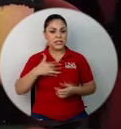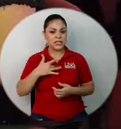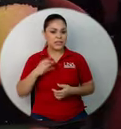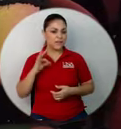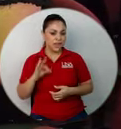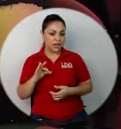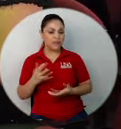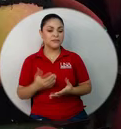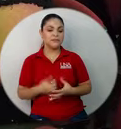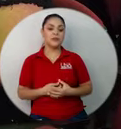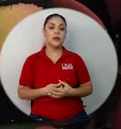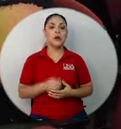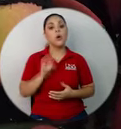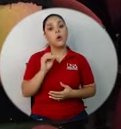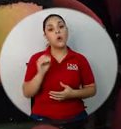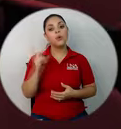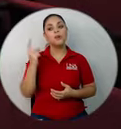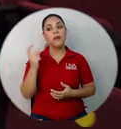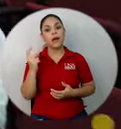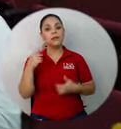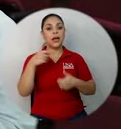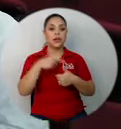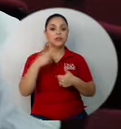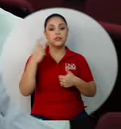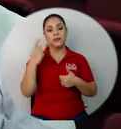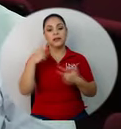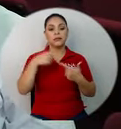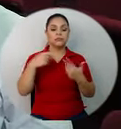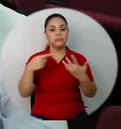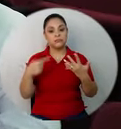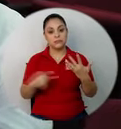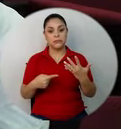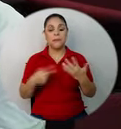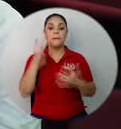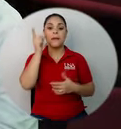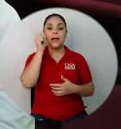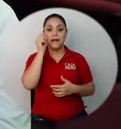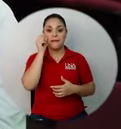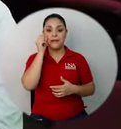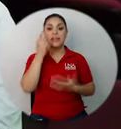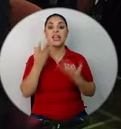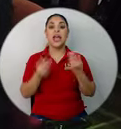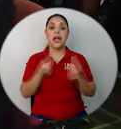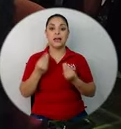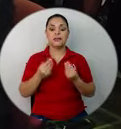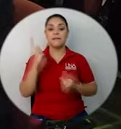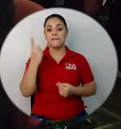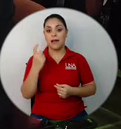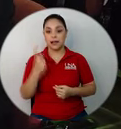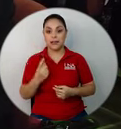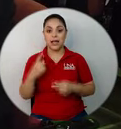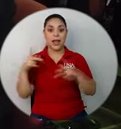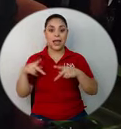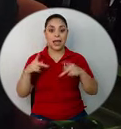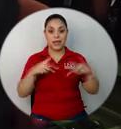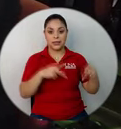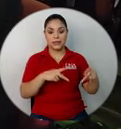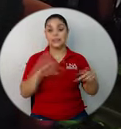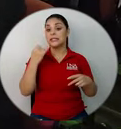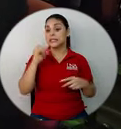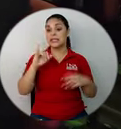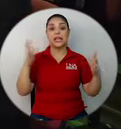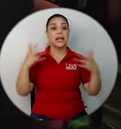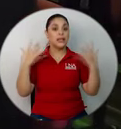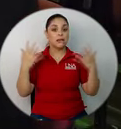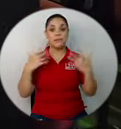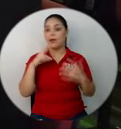se sienta bien, ¿verdad? O si hace falta esto o lo otro. Entonces, bueno, para ver qué es lo que le hace falta a nuestra gente, si el